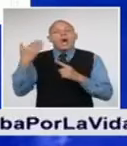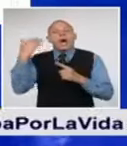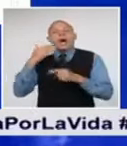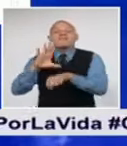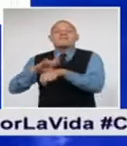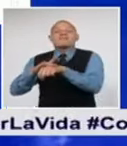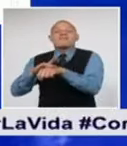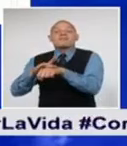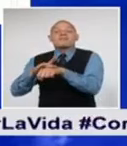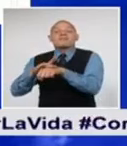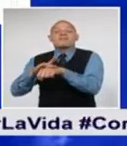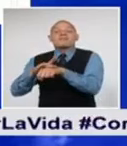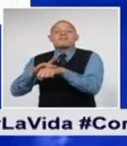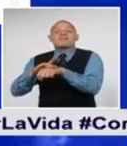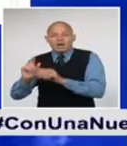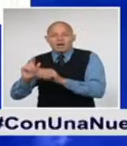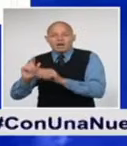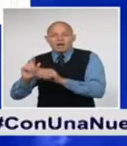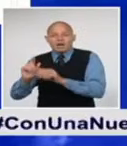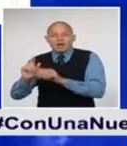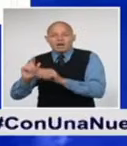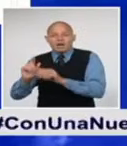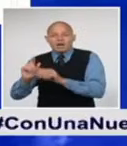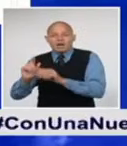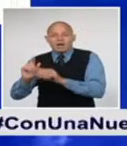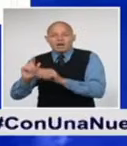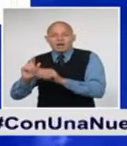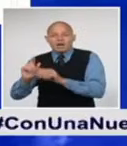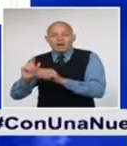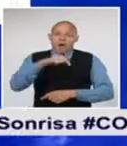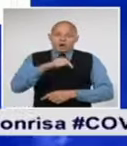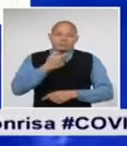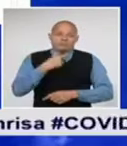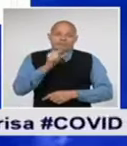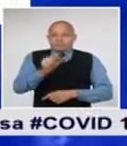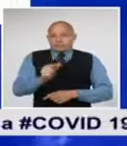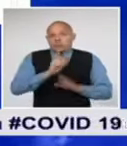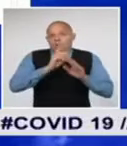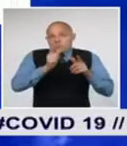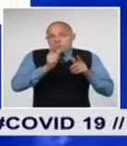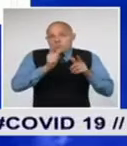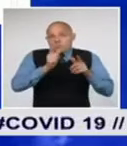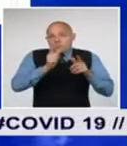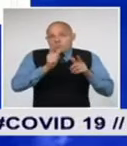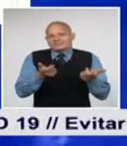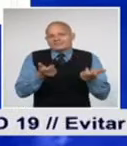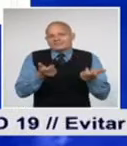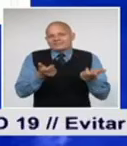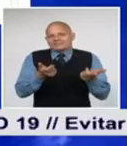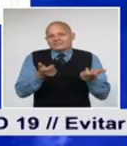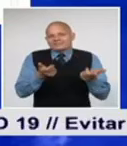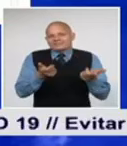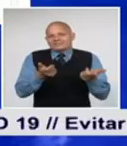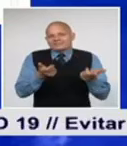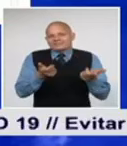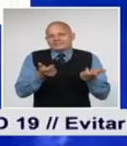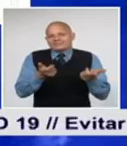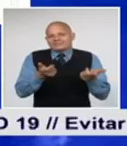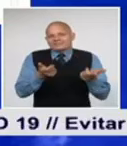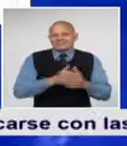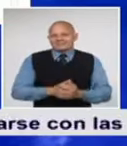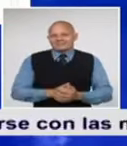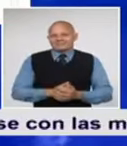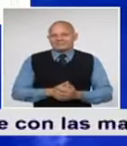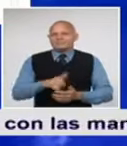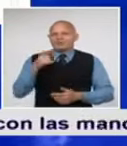incrementó de esa manera. Sin embargo, cuando vemos después, la curva empieza a bajar, pero